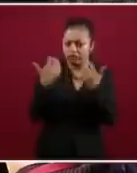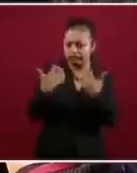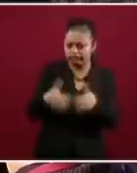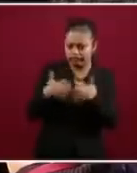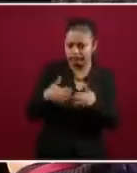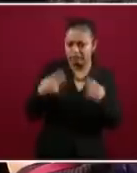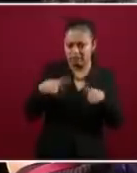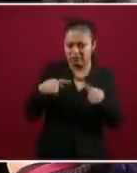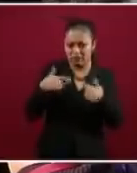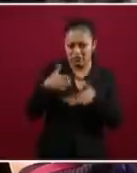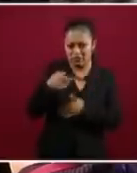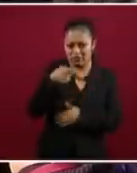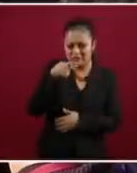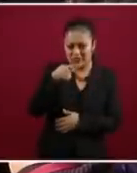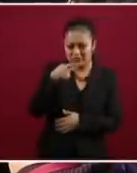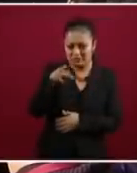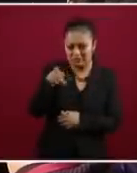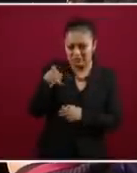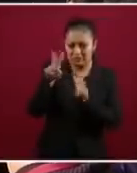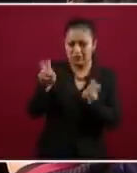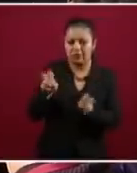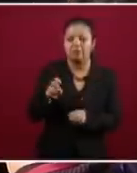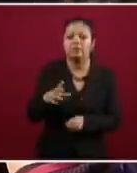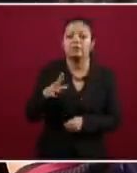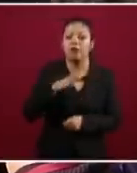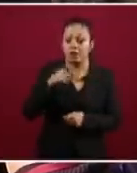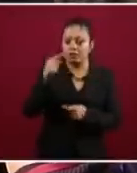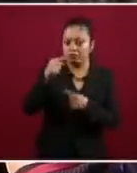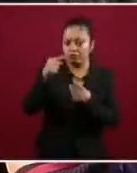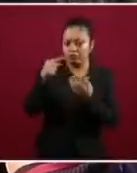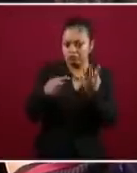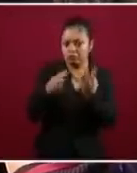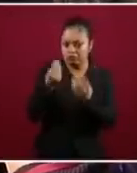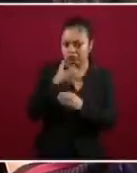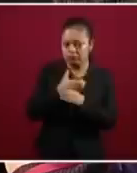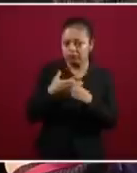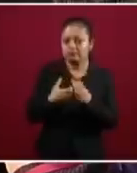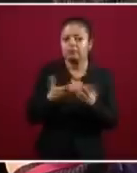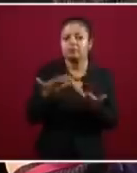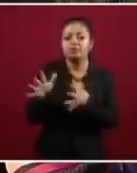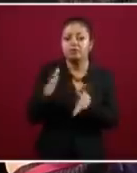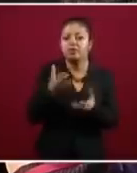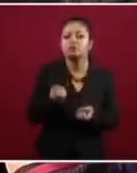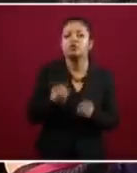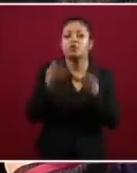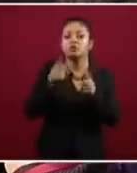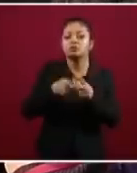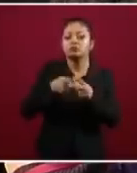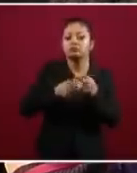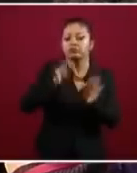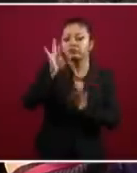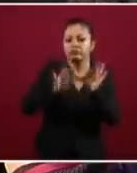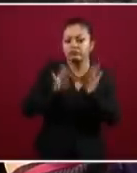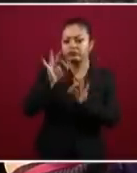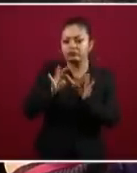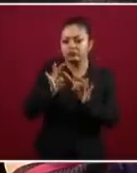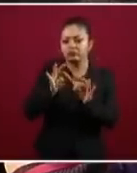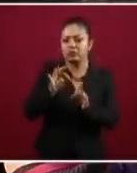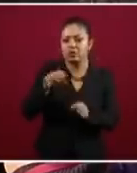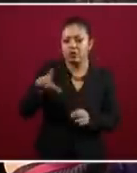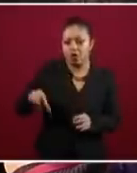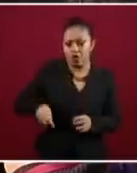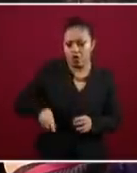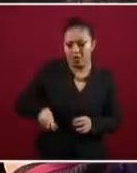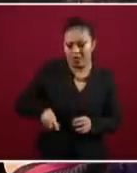tema? Si me pudiera comentar, son varios puntos. ¿Qué porcentaje de inversión va a tener ahora el